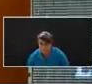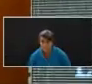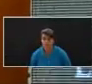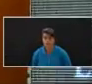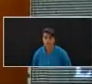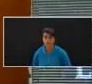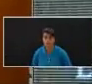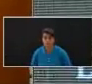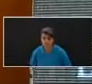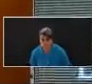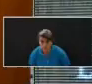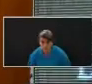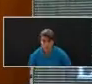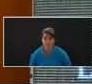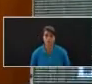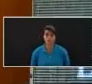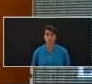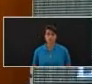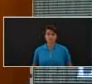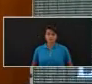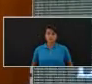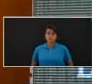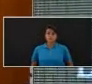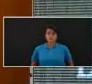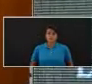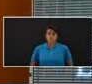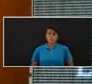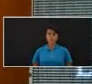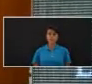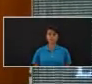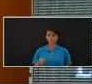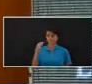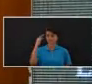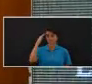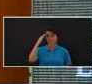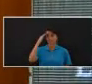Doy gracias a Dios por la oportunidad de estar una vez más